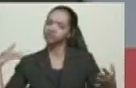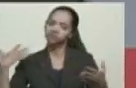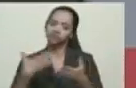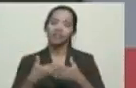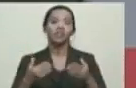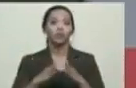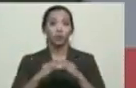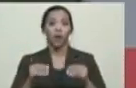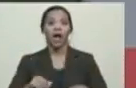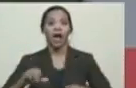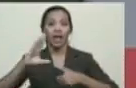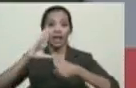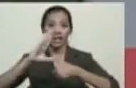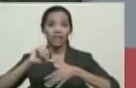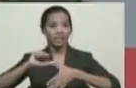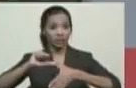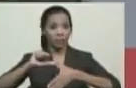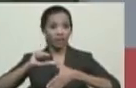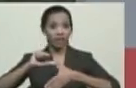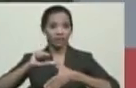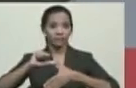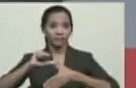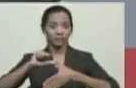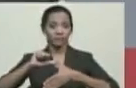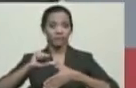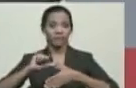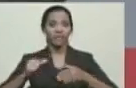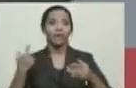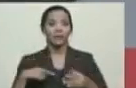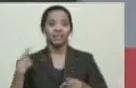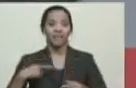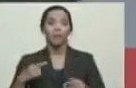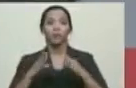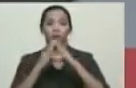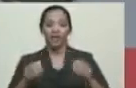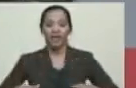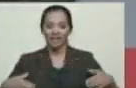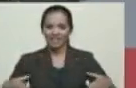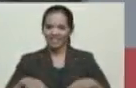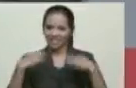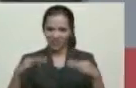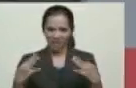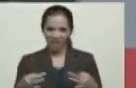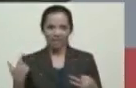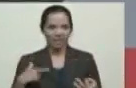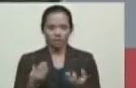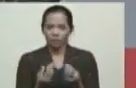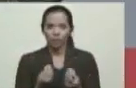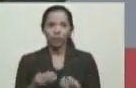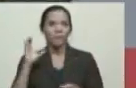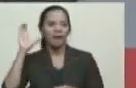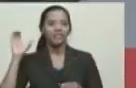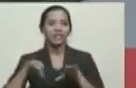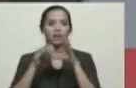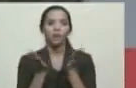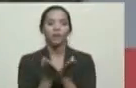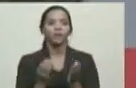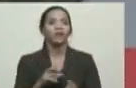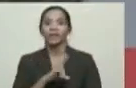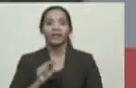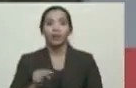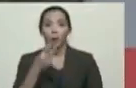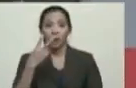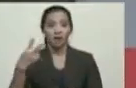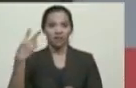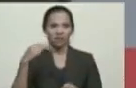Latinoamérica, sino que también tenemos todas las riquezas naturales que quisieran tener tantos países en el mundo. Y por eso que no nos puede ver ni en pintura